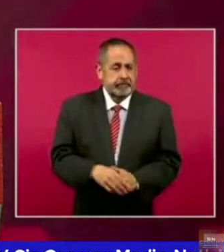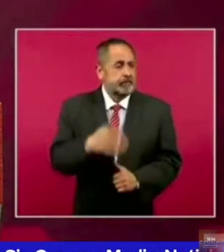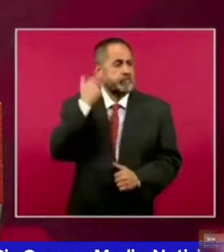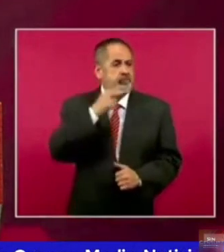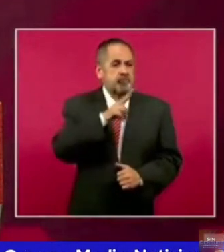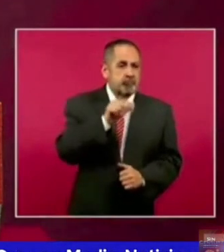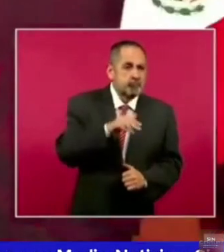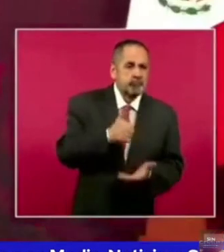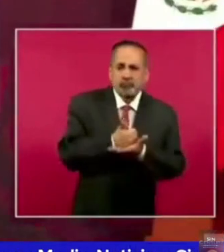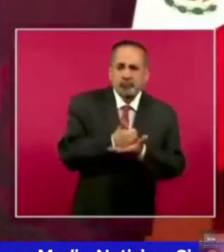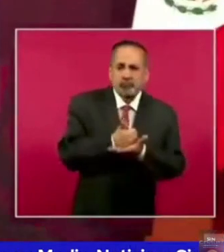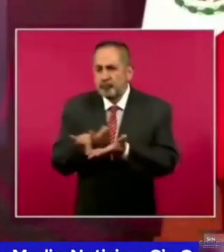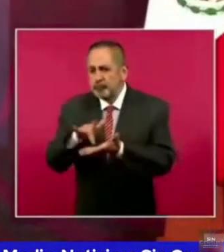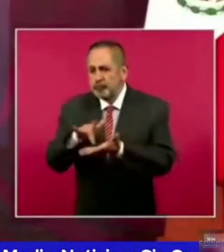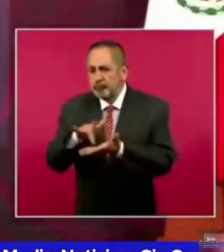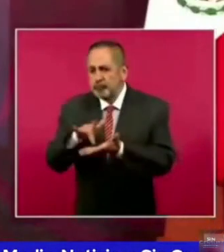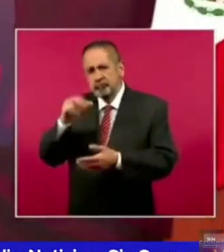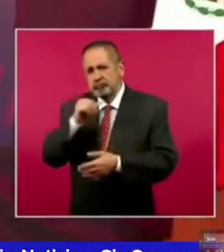hicieron nada